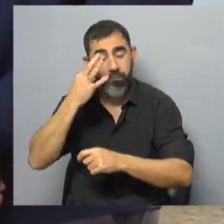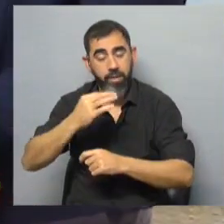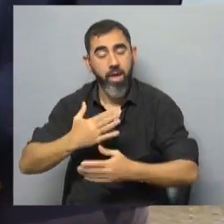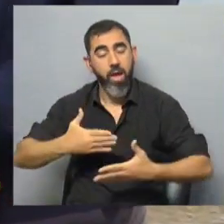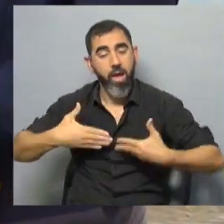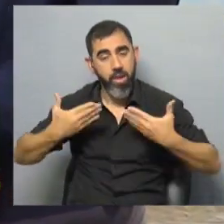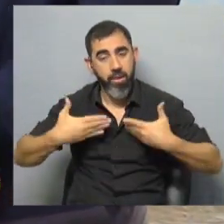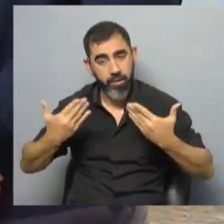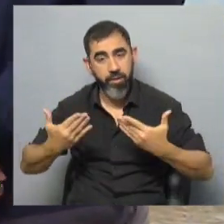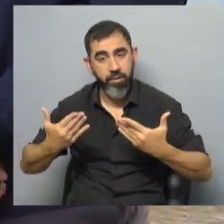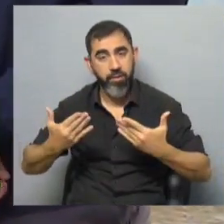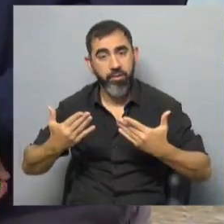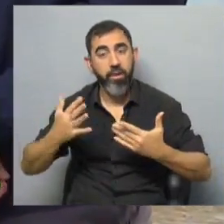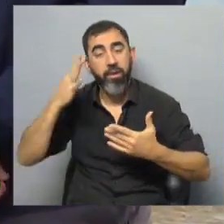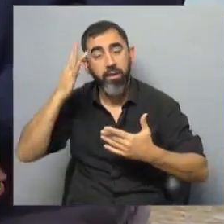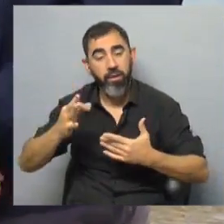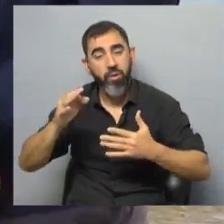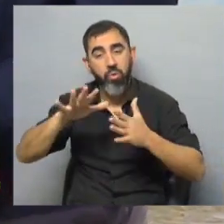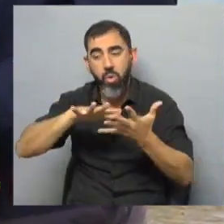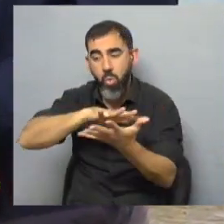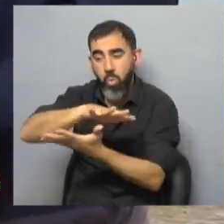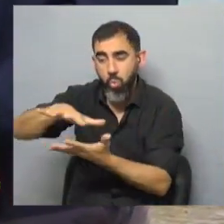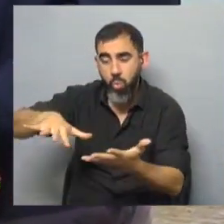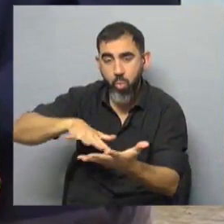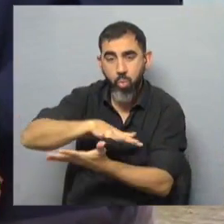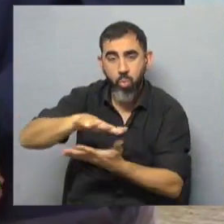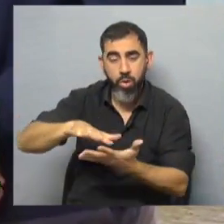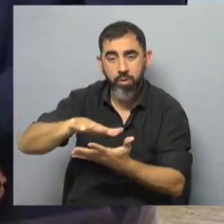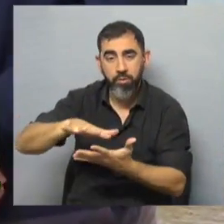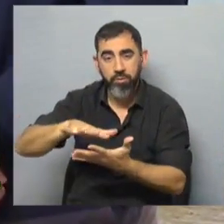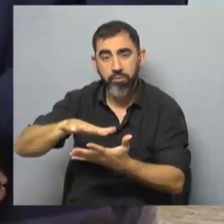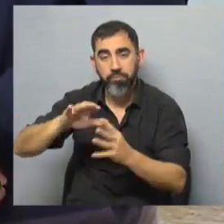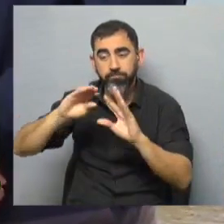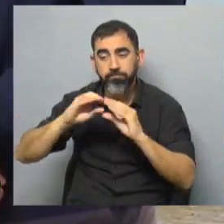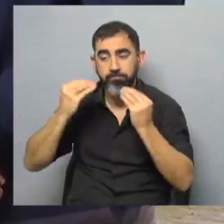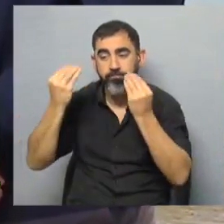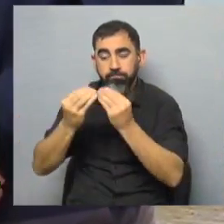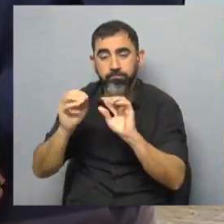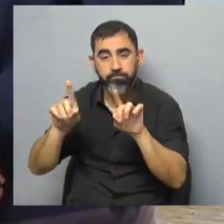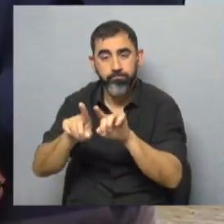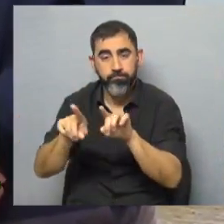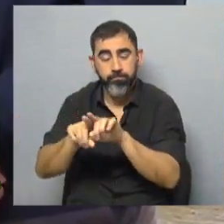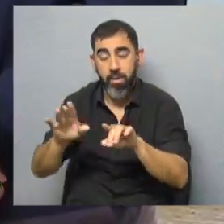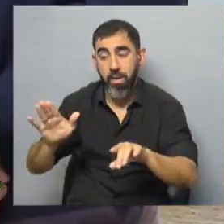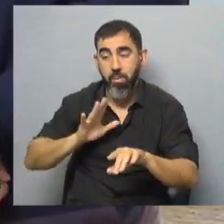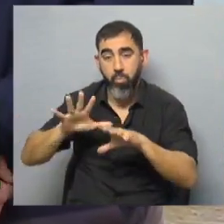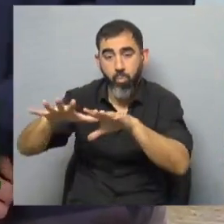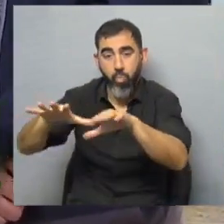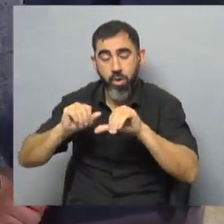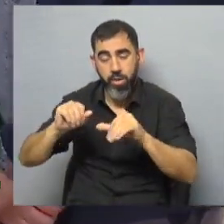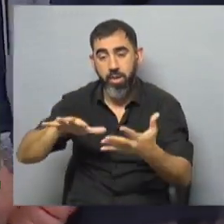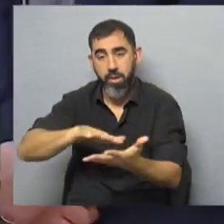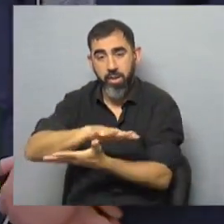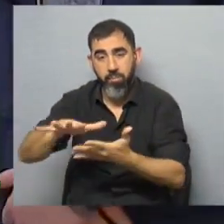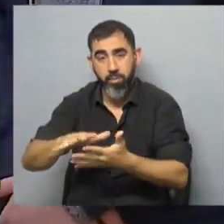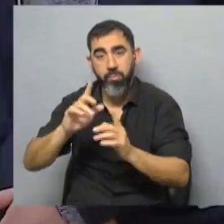alegría y de, no sé, creo que va a ser un espacio que aparte se va a terminar de completar con la apropiación que ellas hagan de este espacio, pero sobre todo